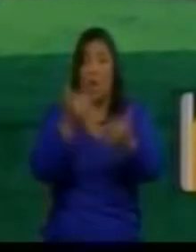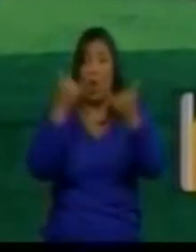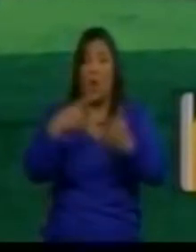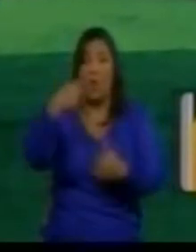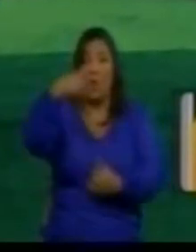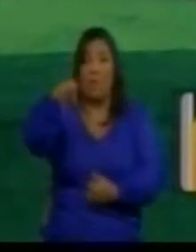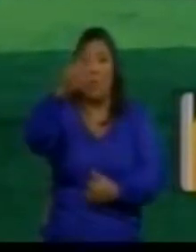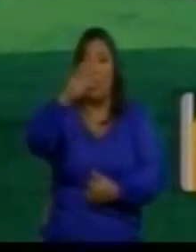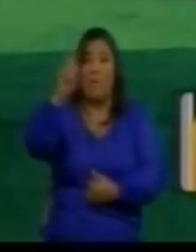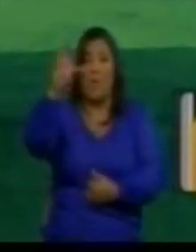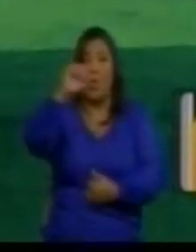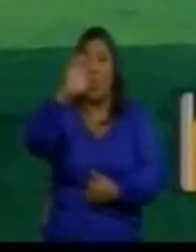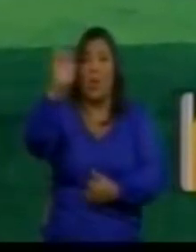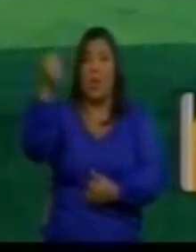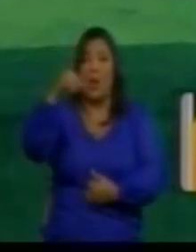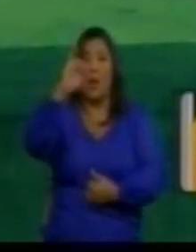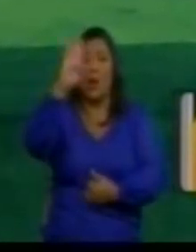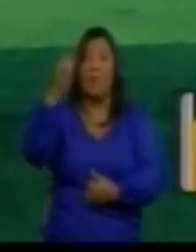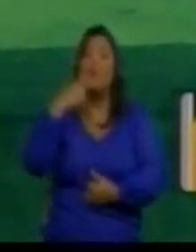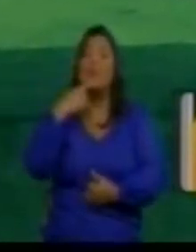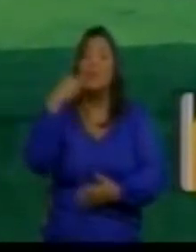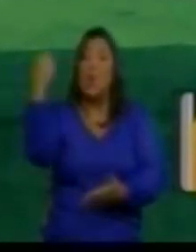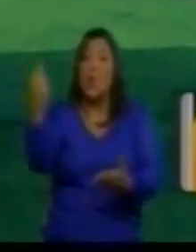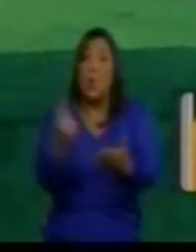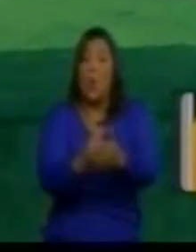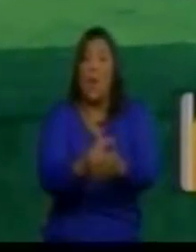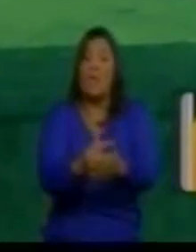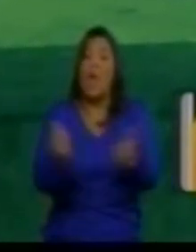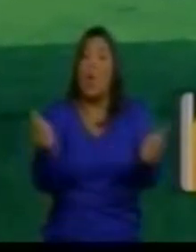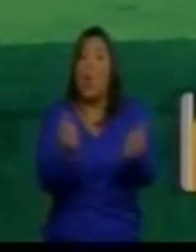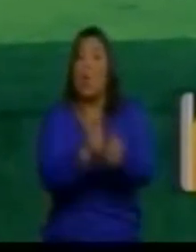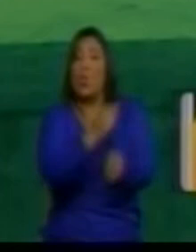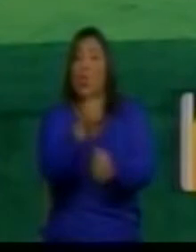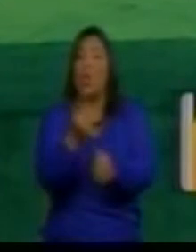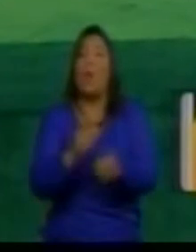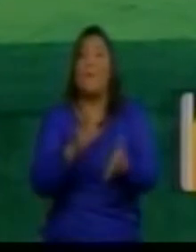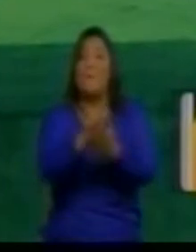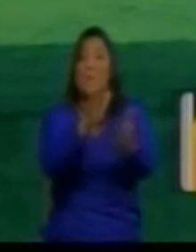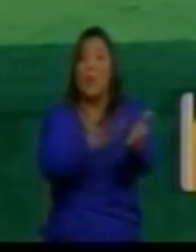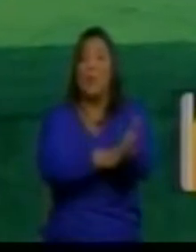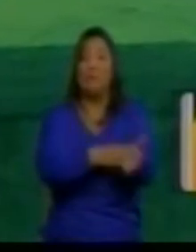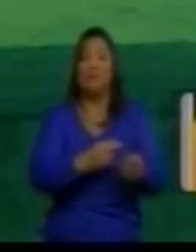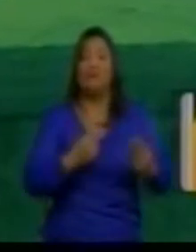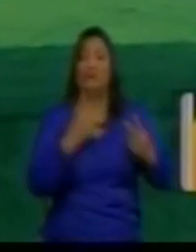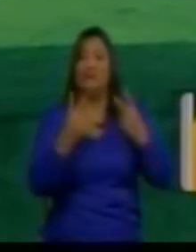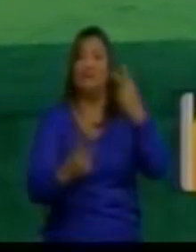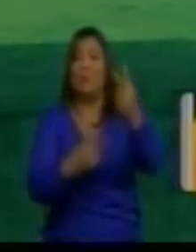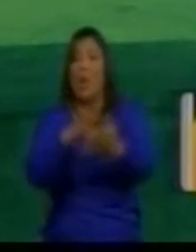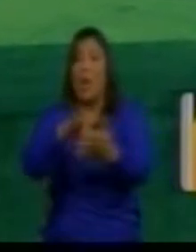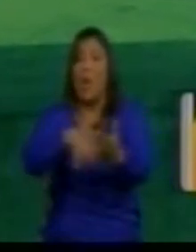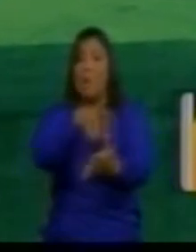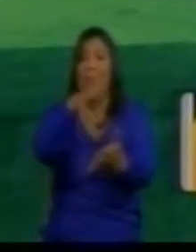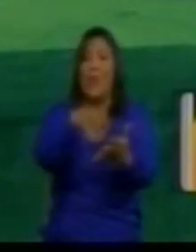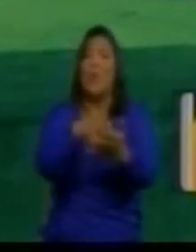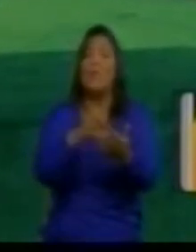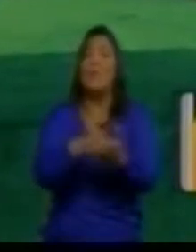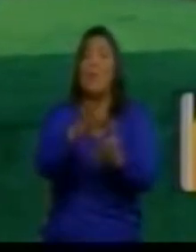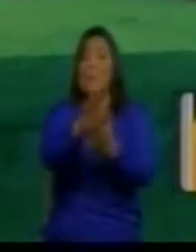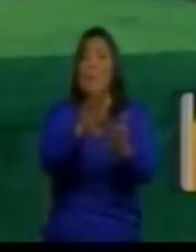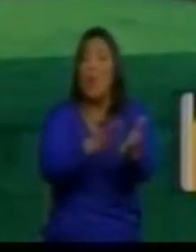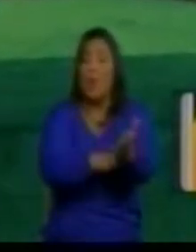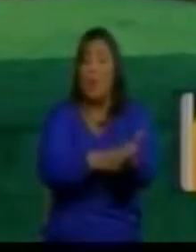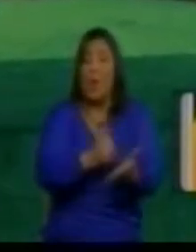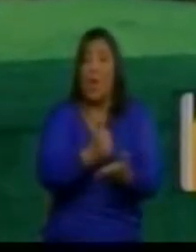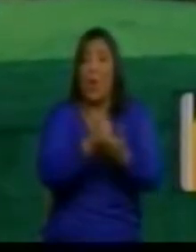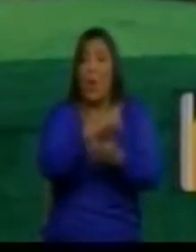Carbo la cruzada social Guayas Contigo, programa que recorre los cantones de la provincia llevando todos los servicios y programas que ofrece